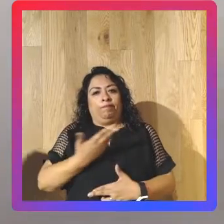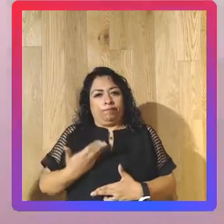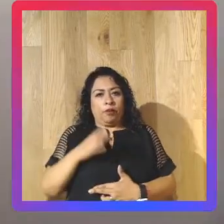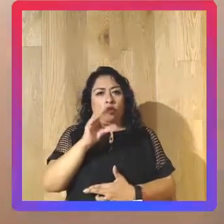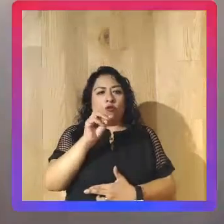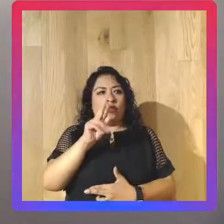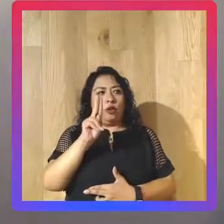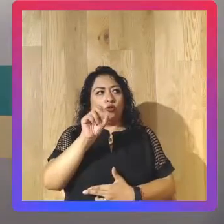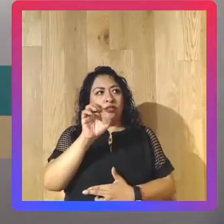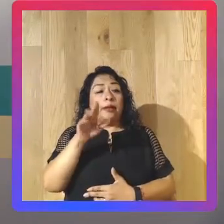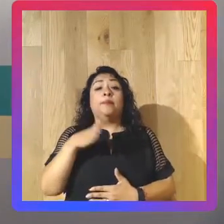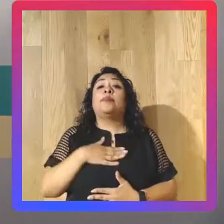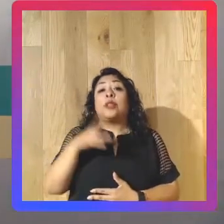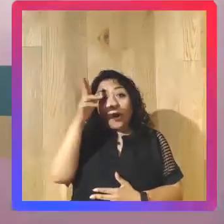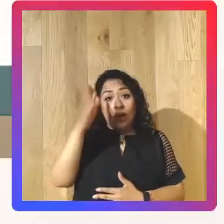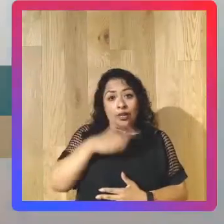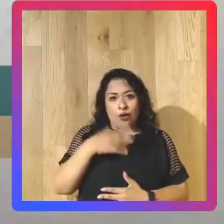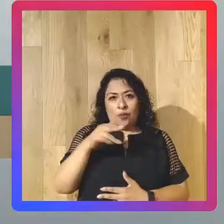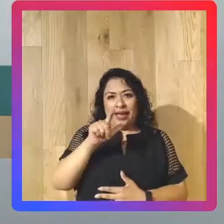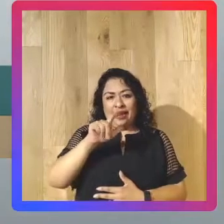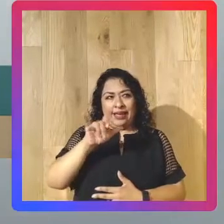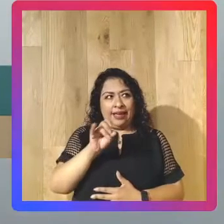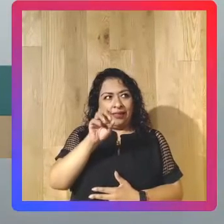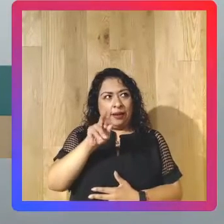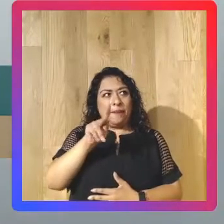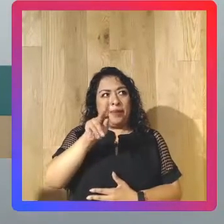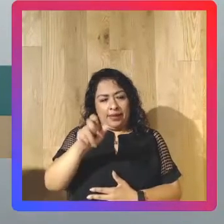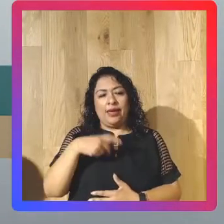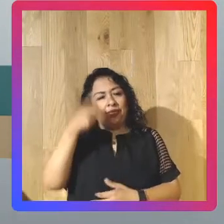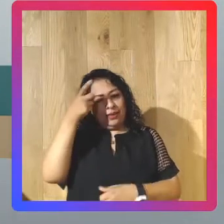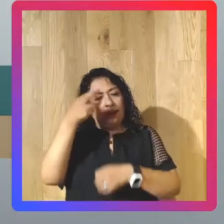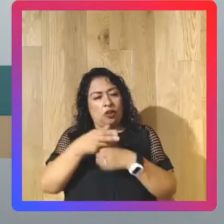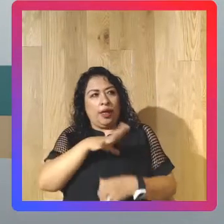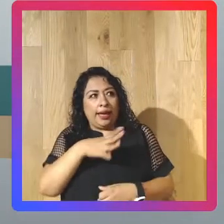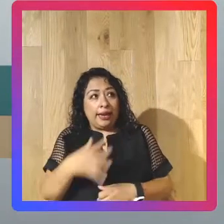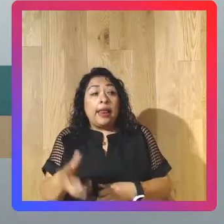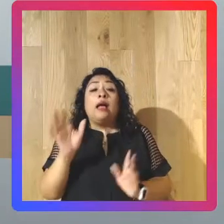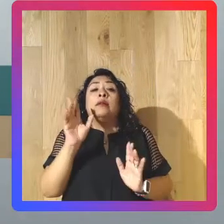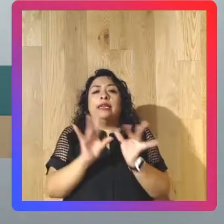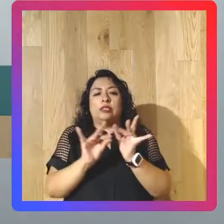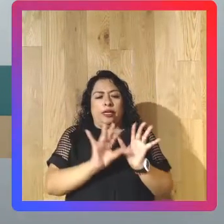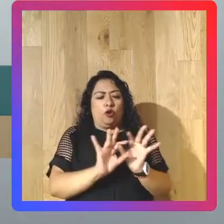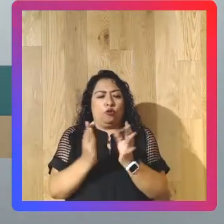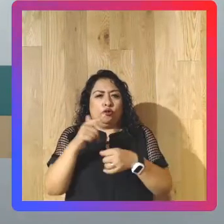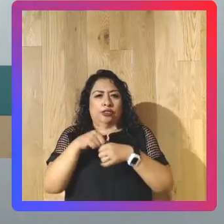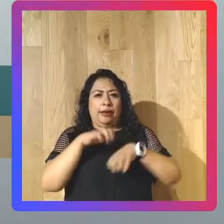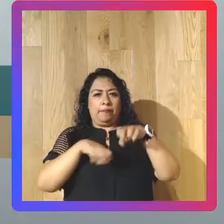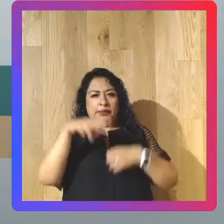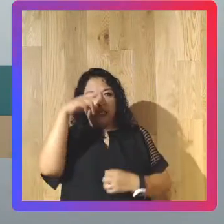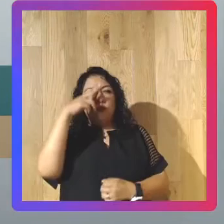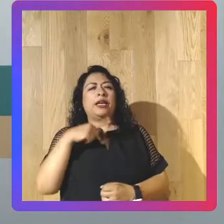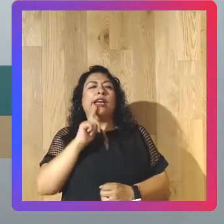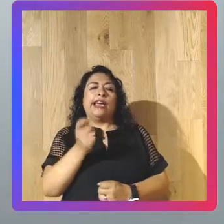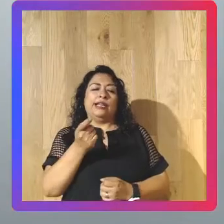Confederación USEM. ¿Qué tal? Soy Alejandra Peña, la directora general de Confederación USEM, y les platico que la Unión Social de Empresarios de México es